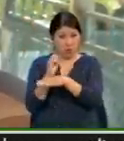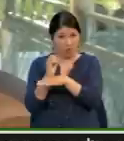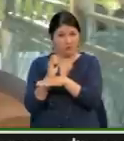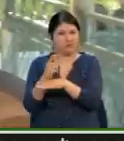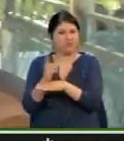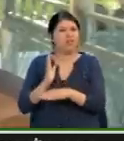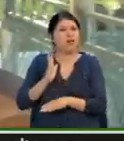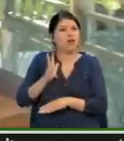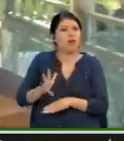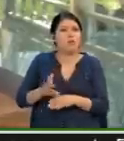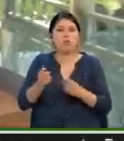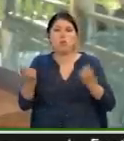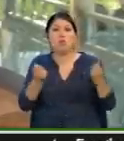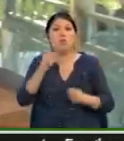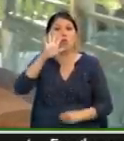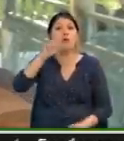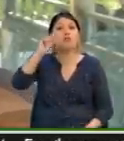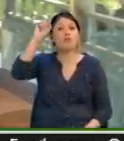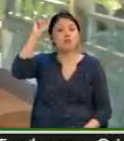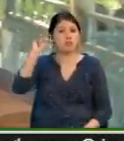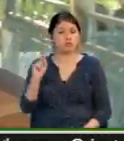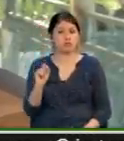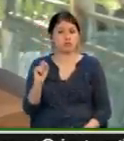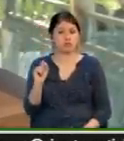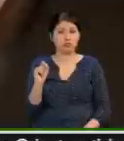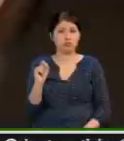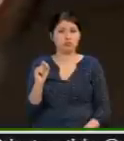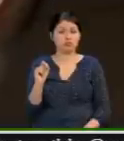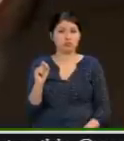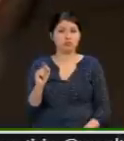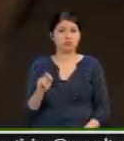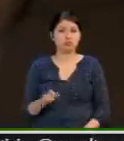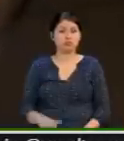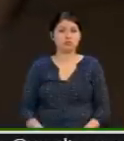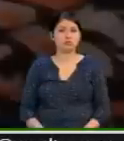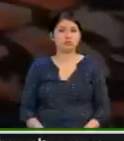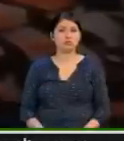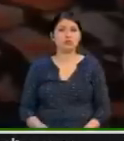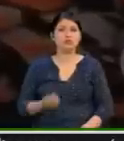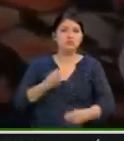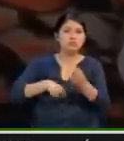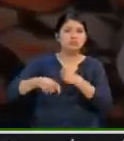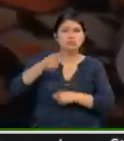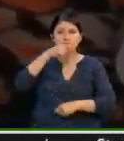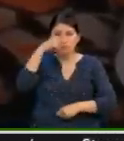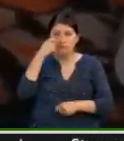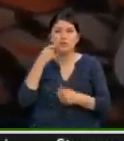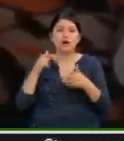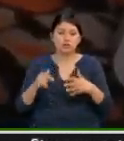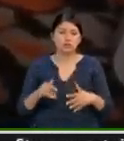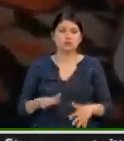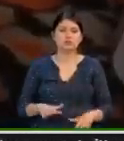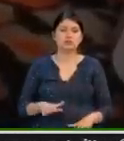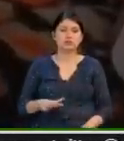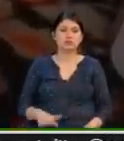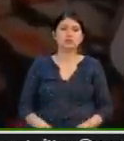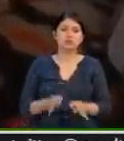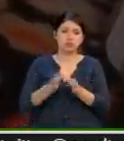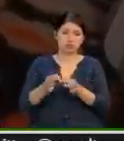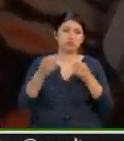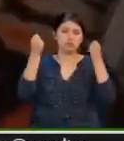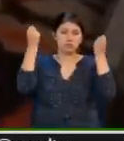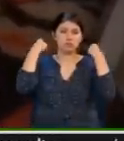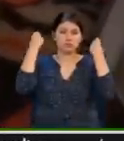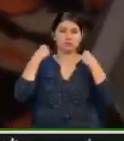caracteriza por tener el control del 40% de del tráfico local de de superficies en el municipio